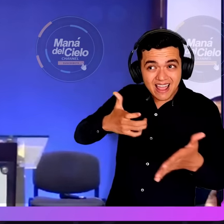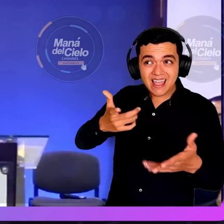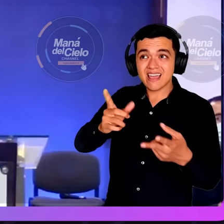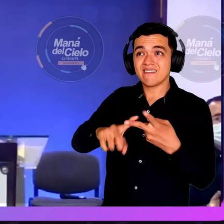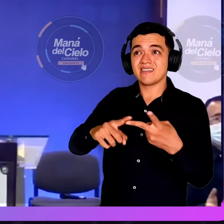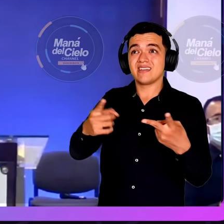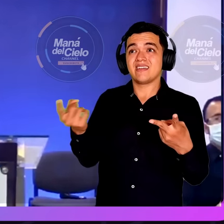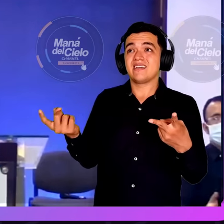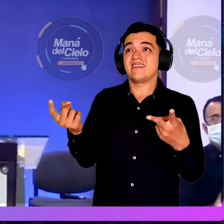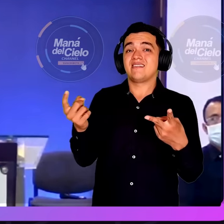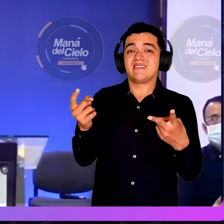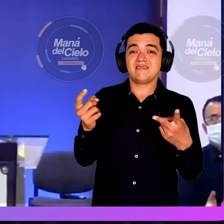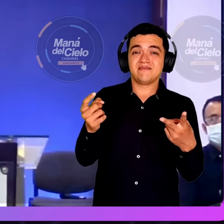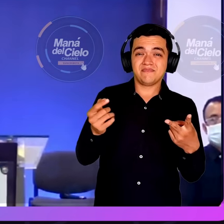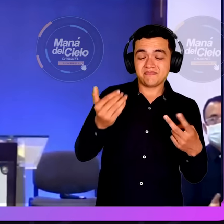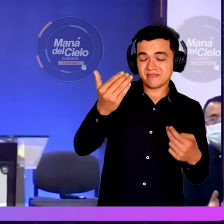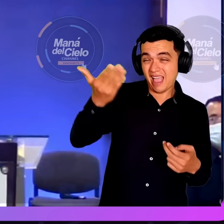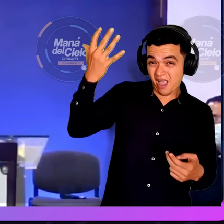Y sabe, hermano,